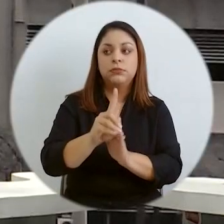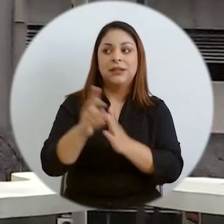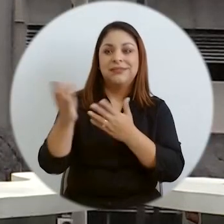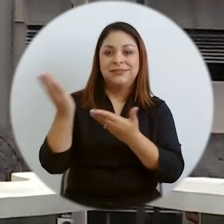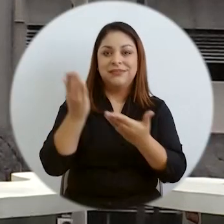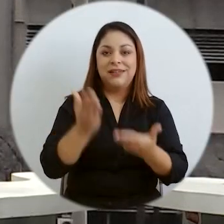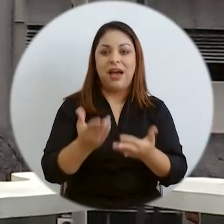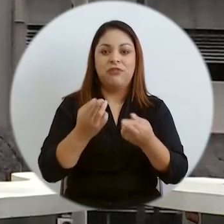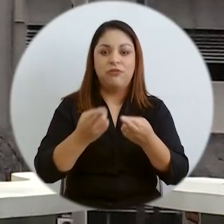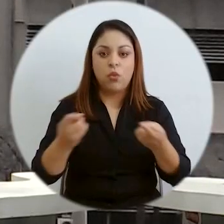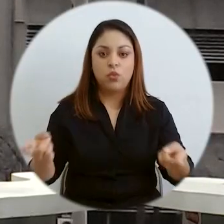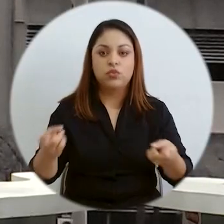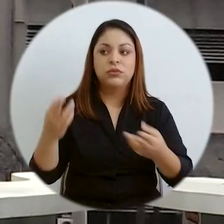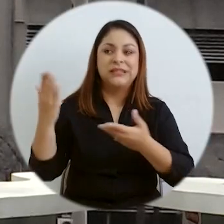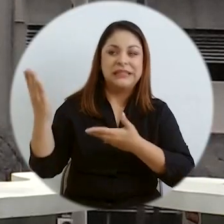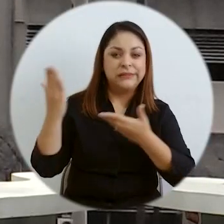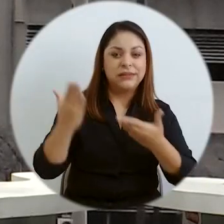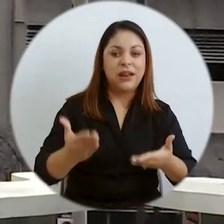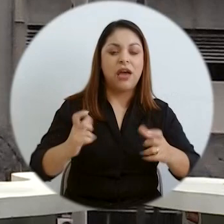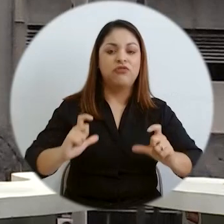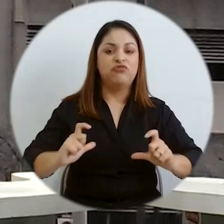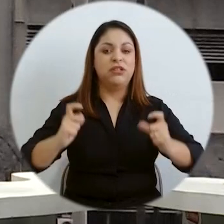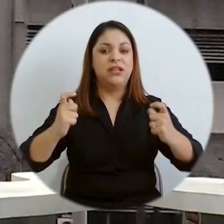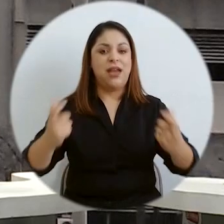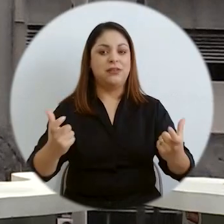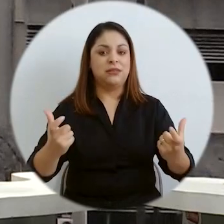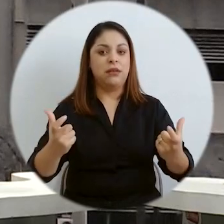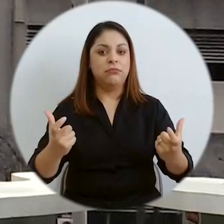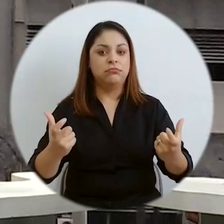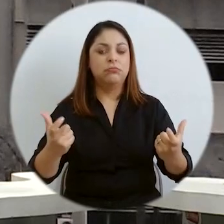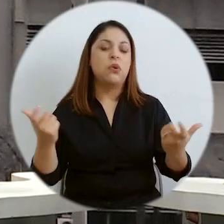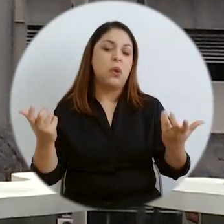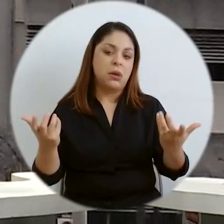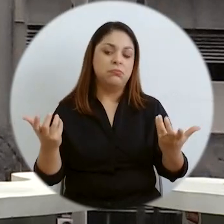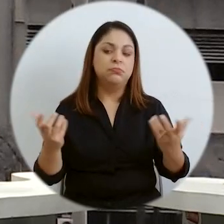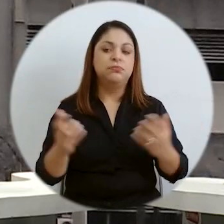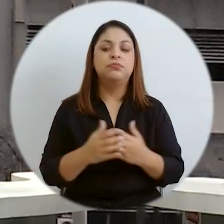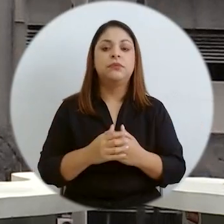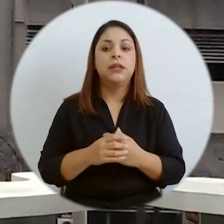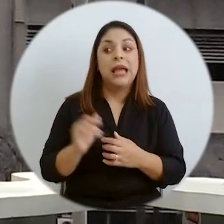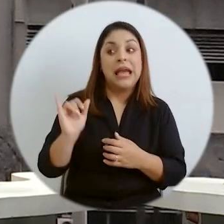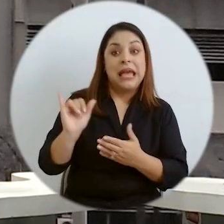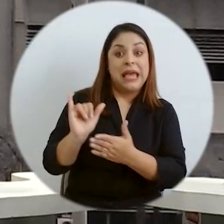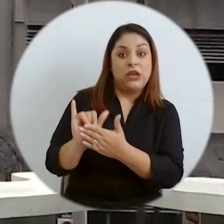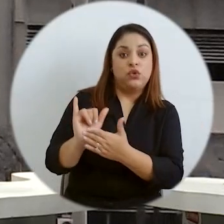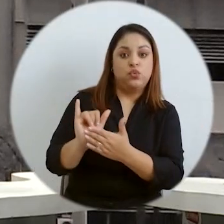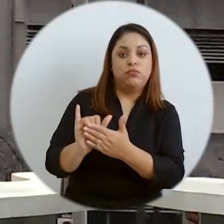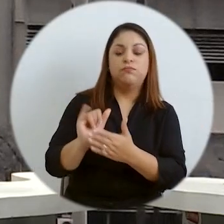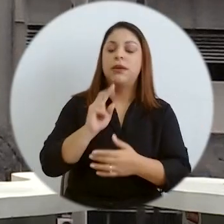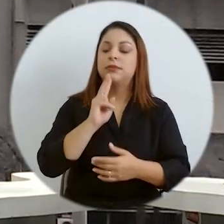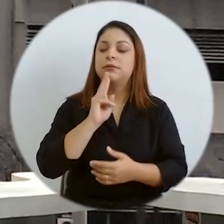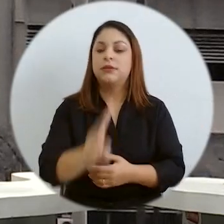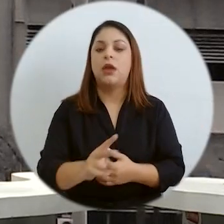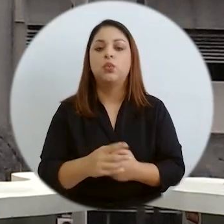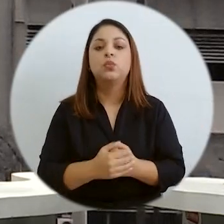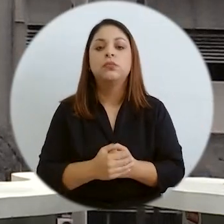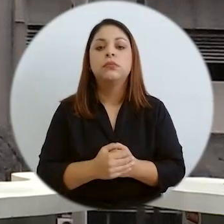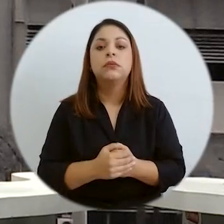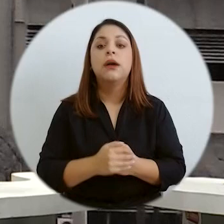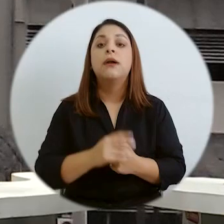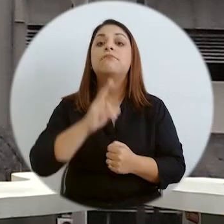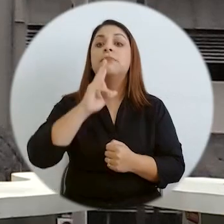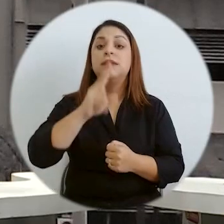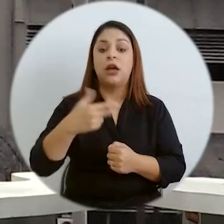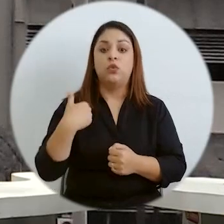traer recursos y que va a traer riqueza y que va a generar riqueza. Eso que decía Edgar es cierto. Precisamente